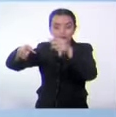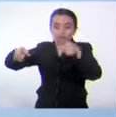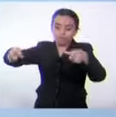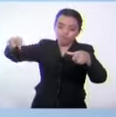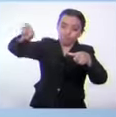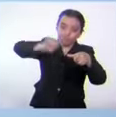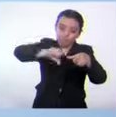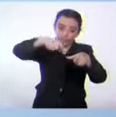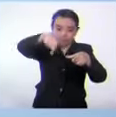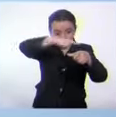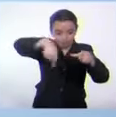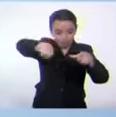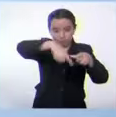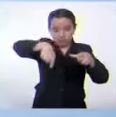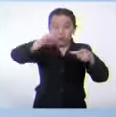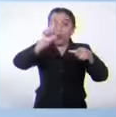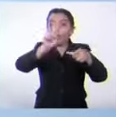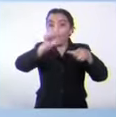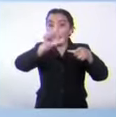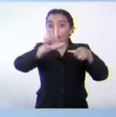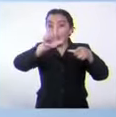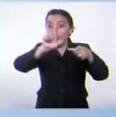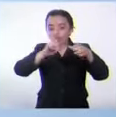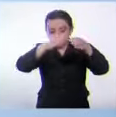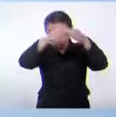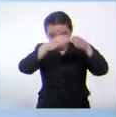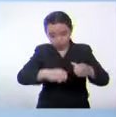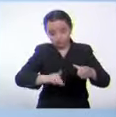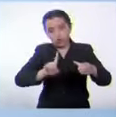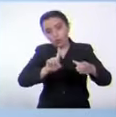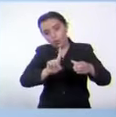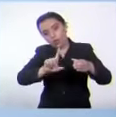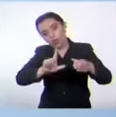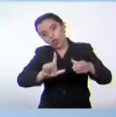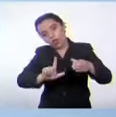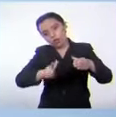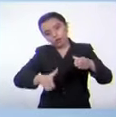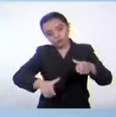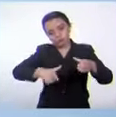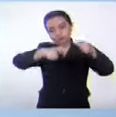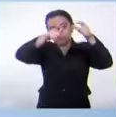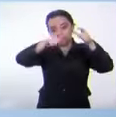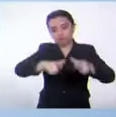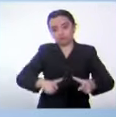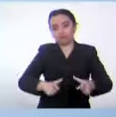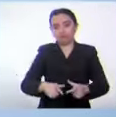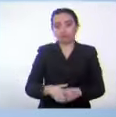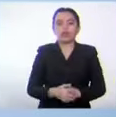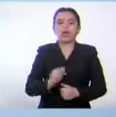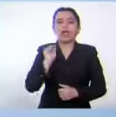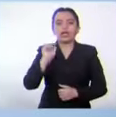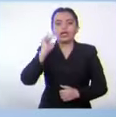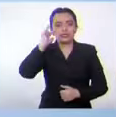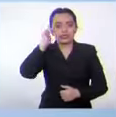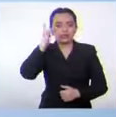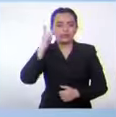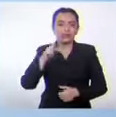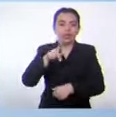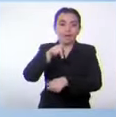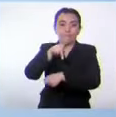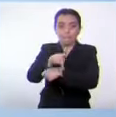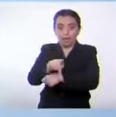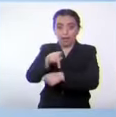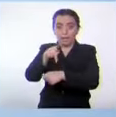lo podemos calcular a través de la siguiente expresión. ppm es igual a miligramos